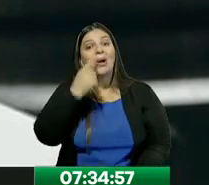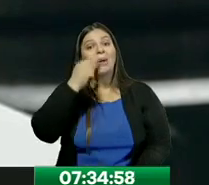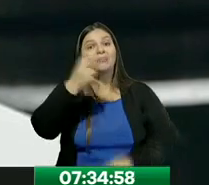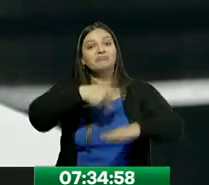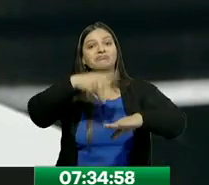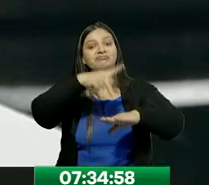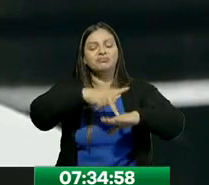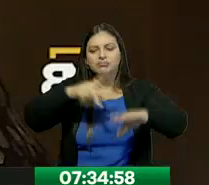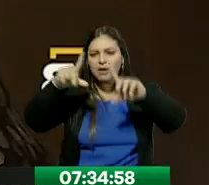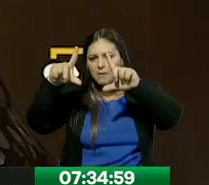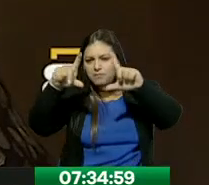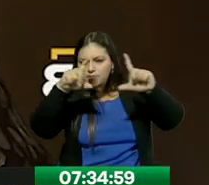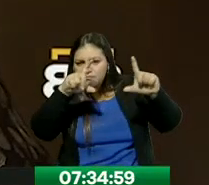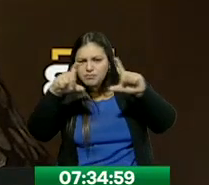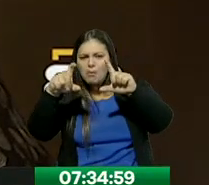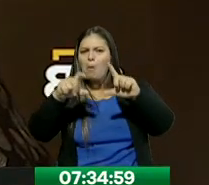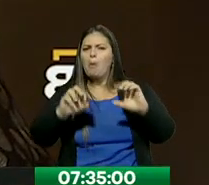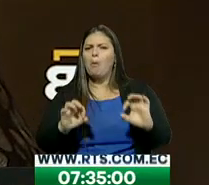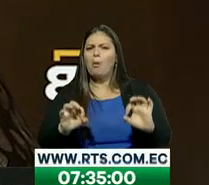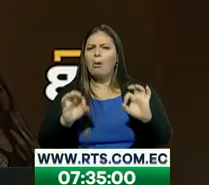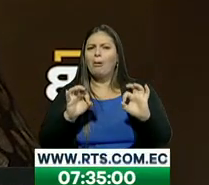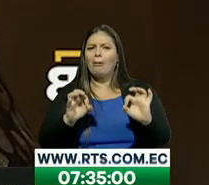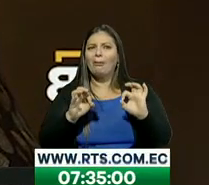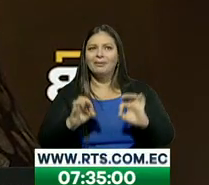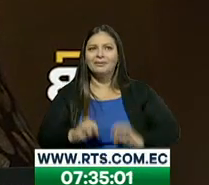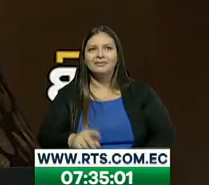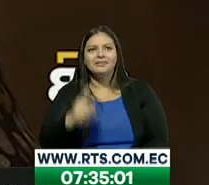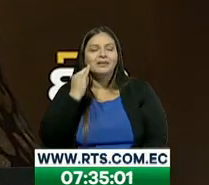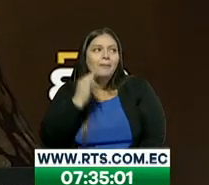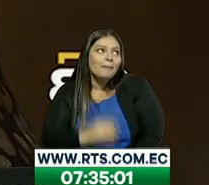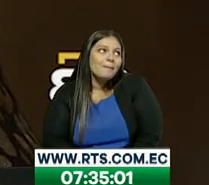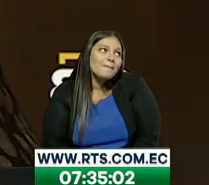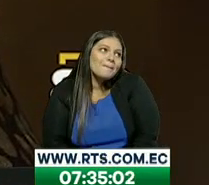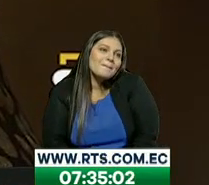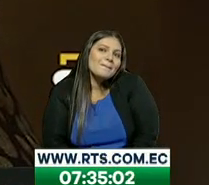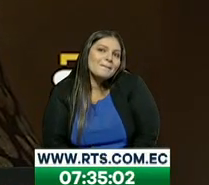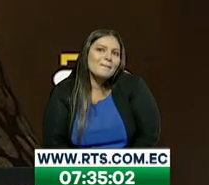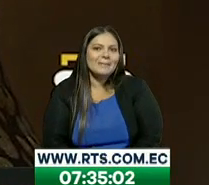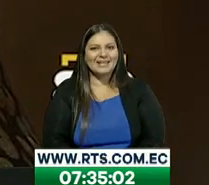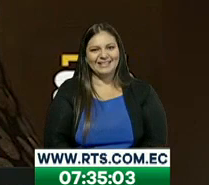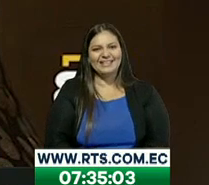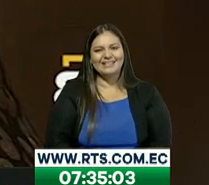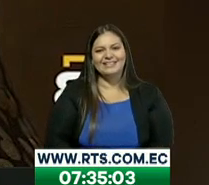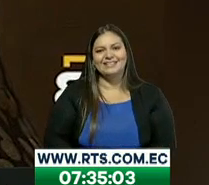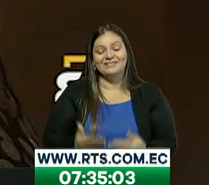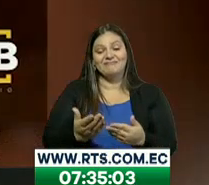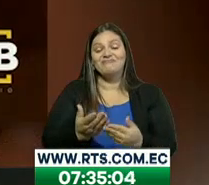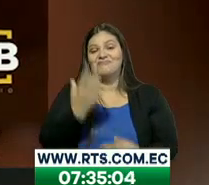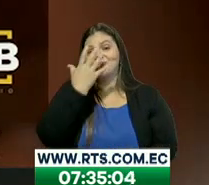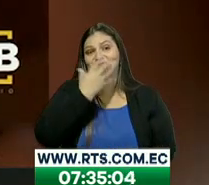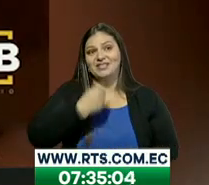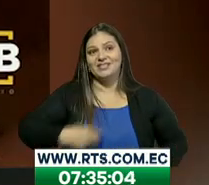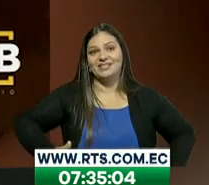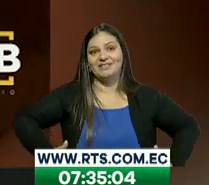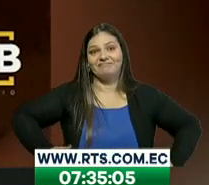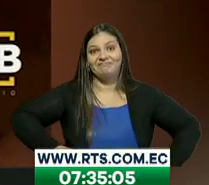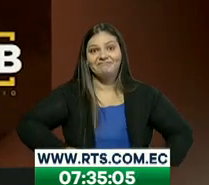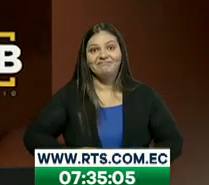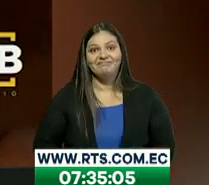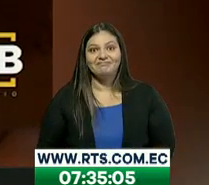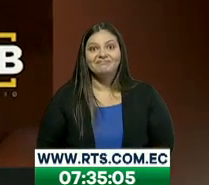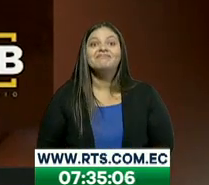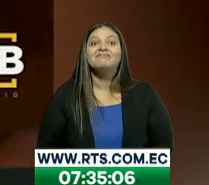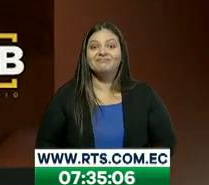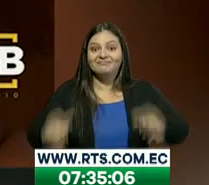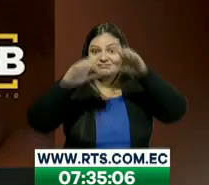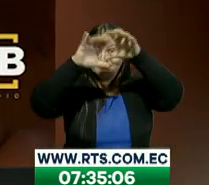en esta niña alguien que puede expresar su arte y ahora se ha catalogado como la niña más bella